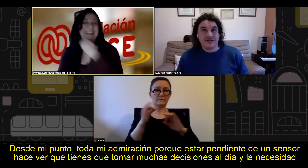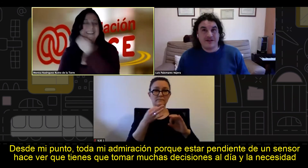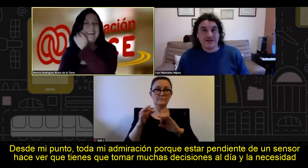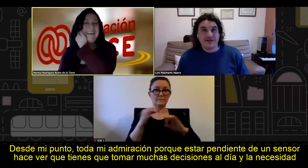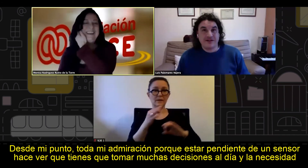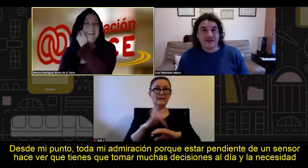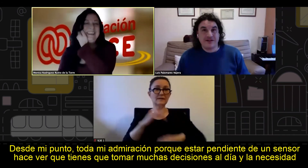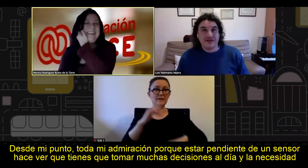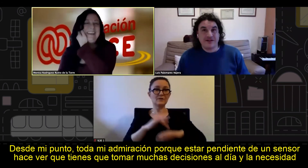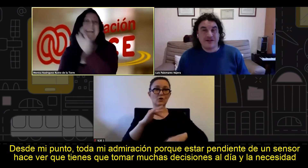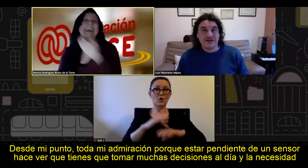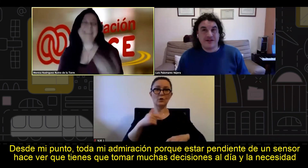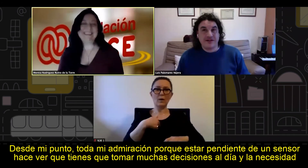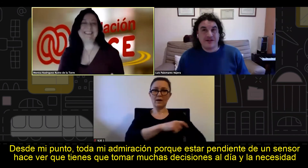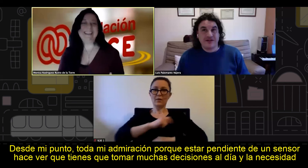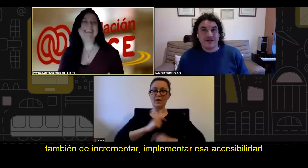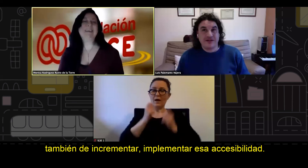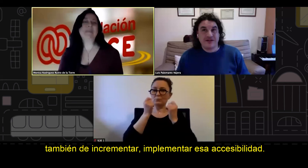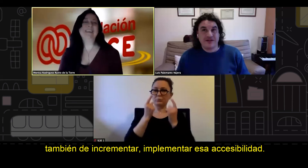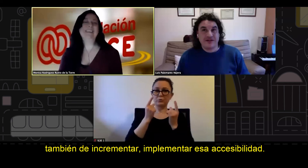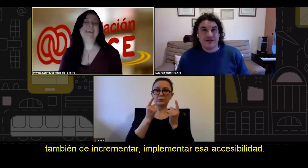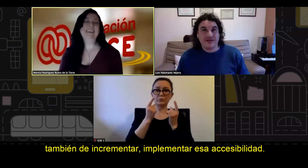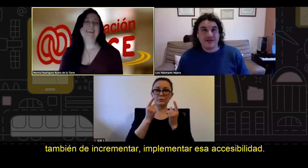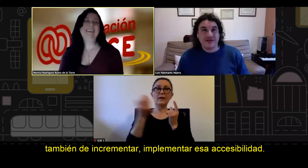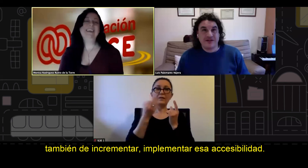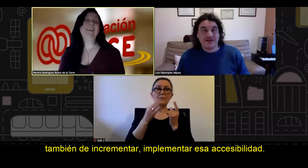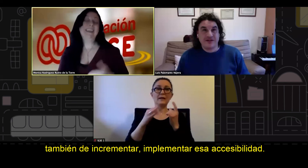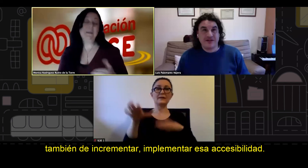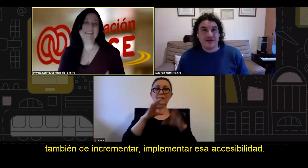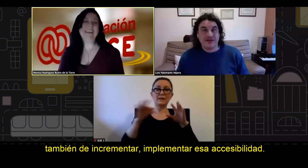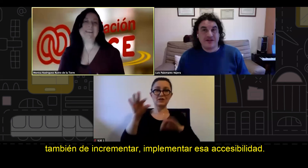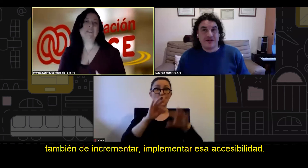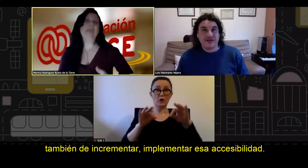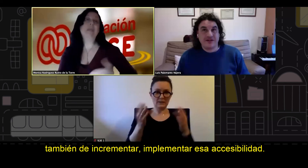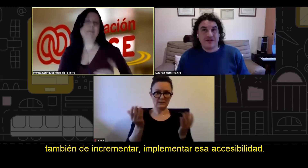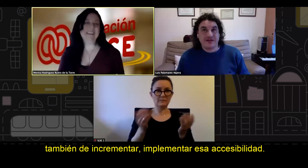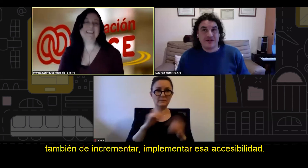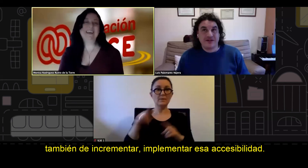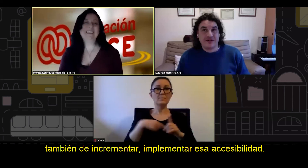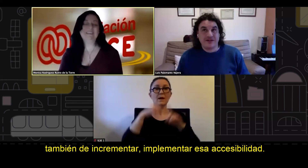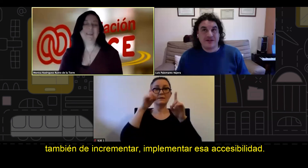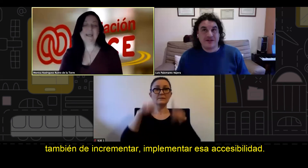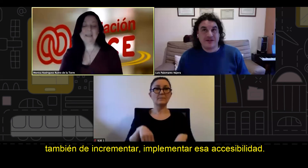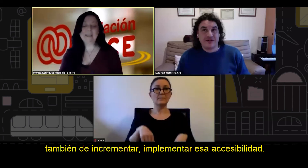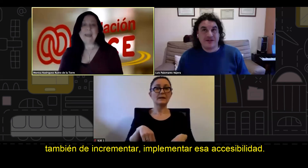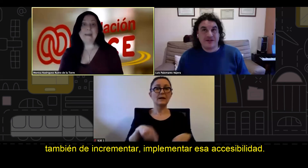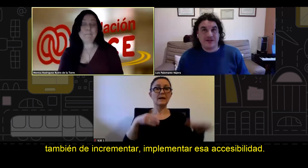al día, y la necesidad también de incrementar de implementar esa